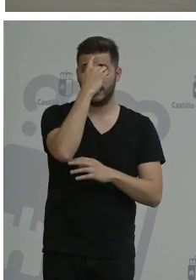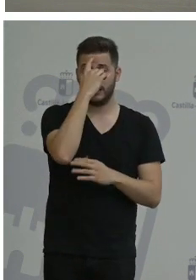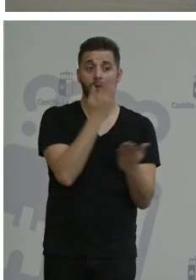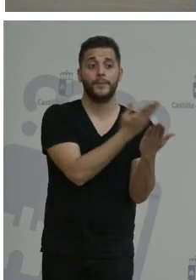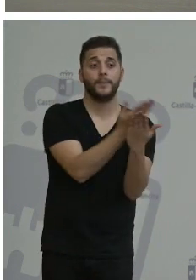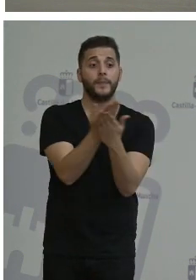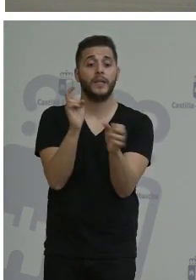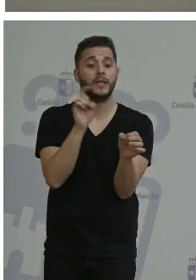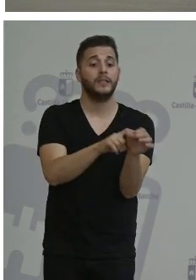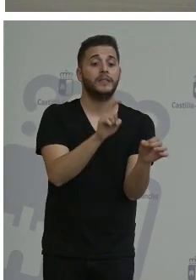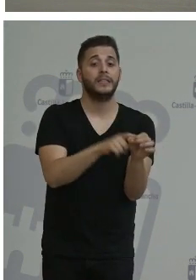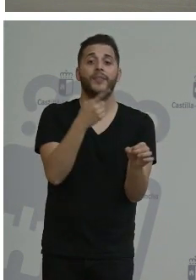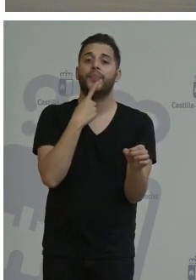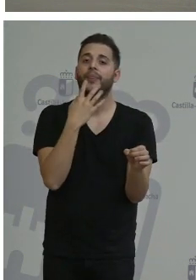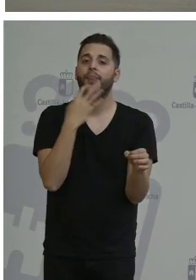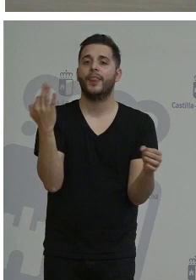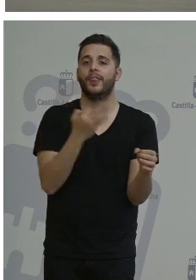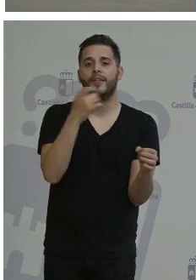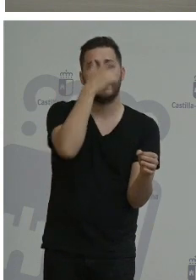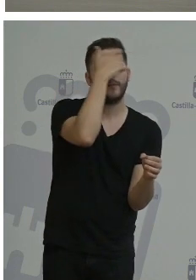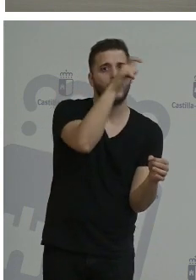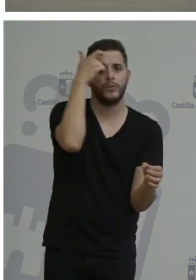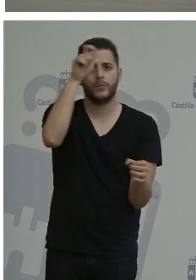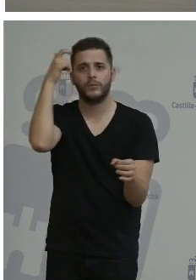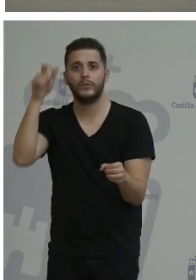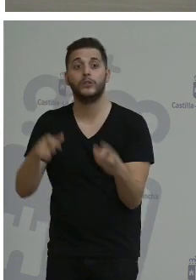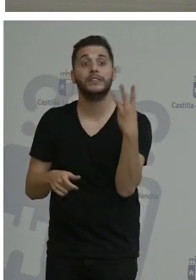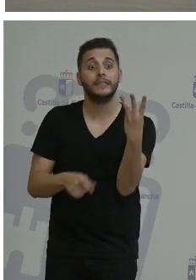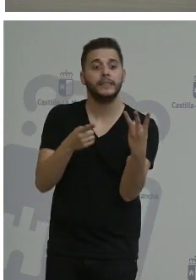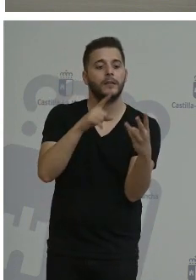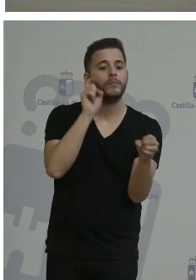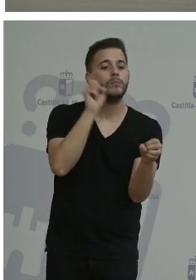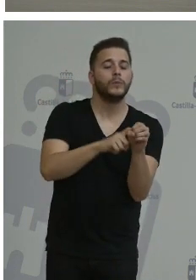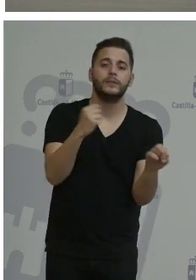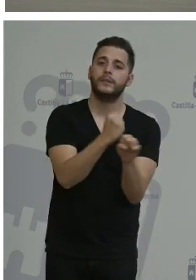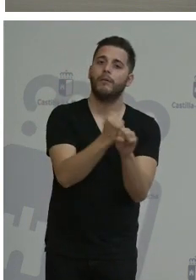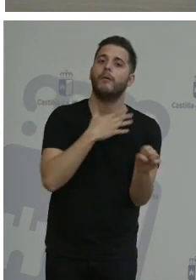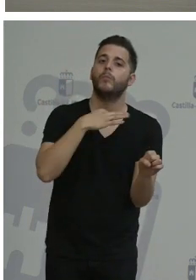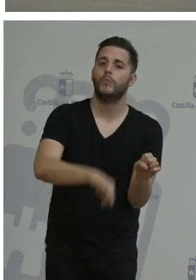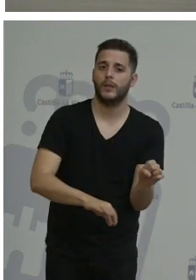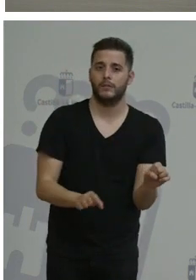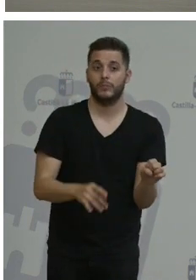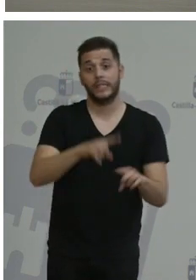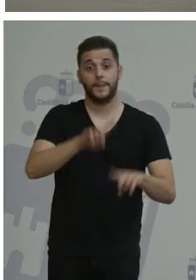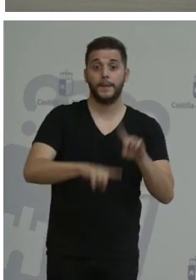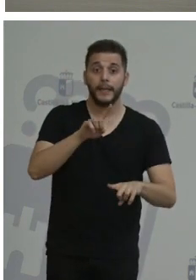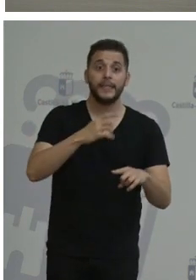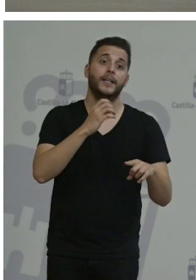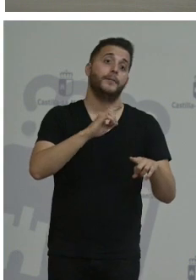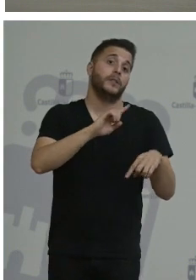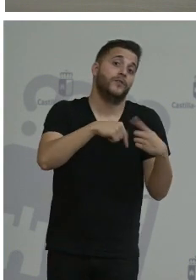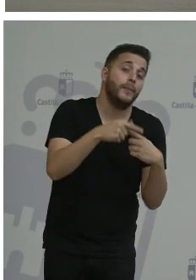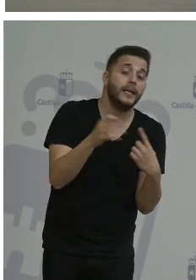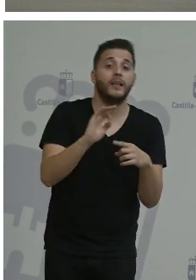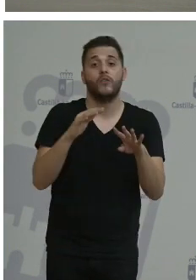tuvieran plaza, que indicaran tres localidades donde pudieran desempeñar el puesto de trabajo, a tenor de que tuvieran familia o redes sociales,